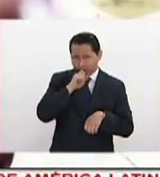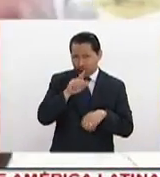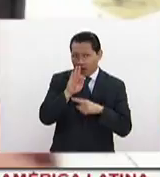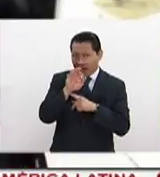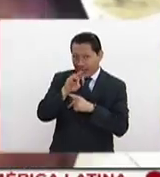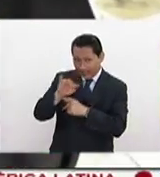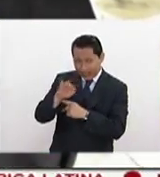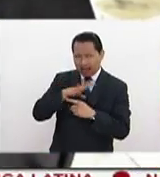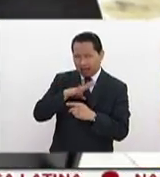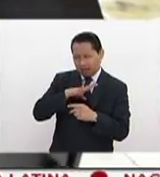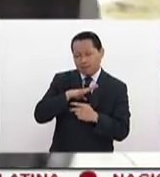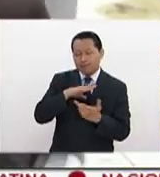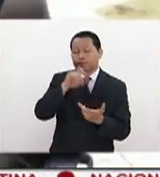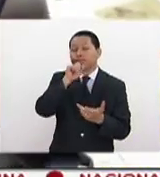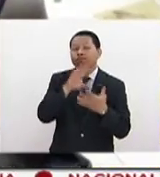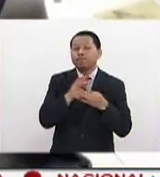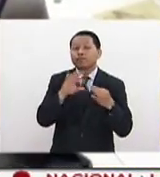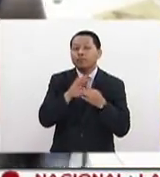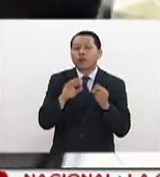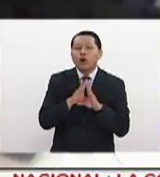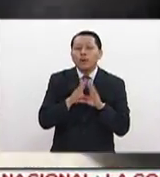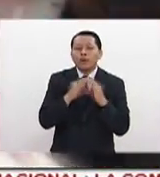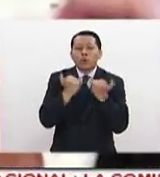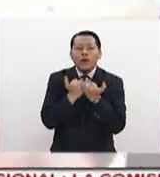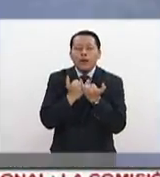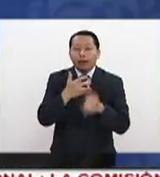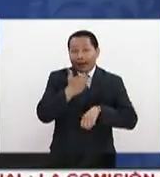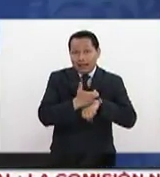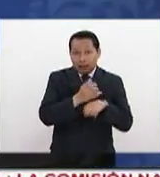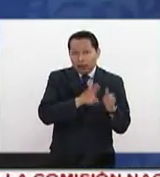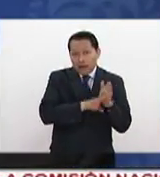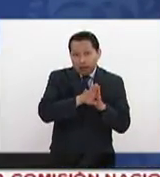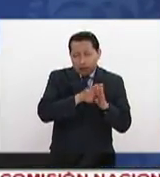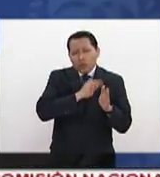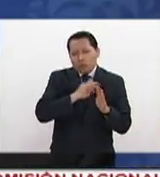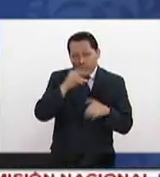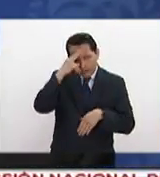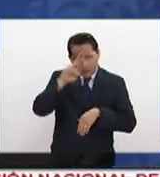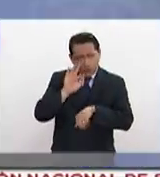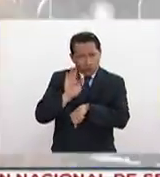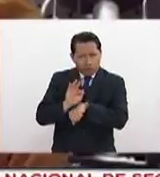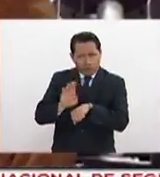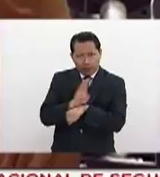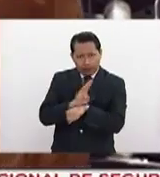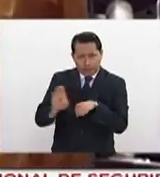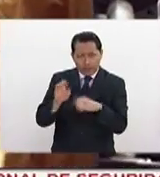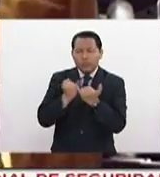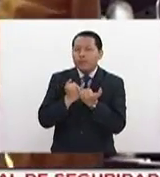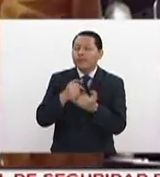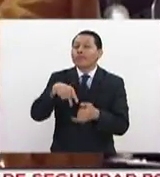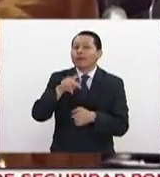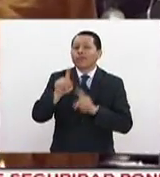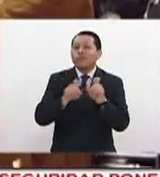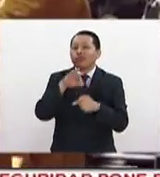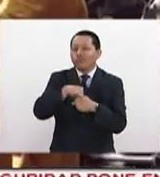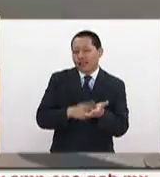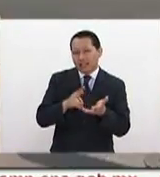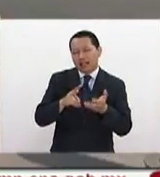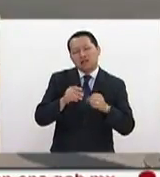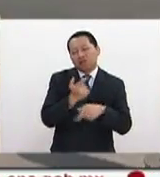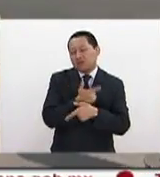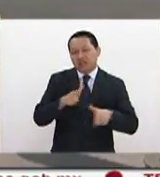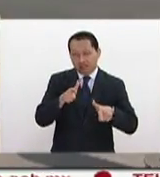FMI, indicó que aunque el crecimiento económico de Estados Unidos beneficiará a México, la incertidumbre electoral afectará a nuestro